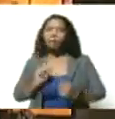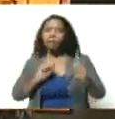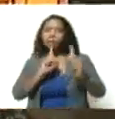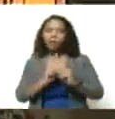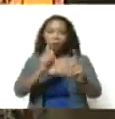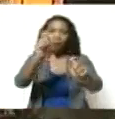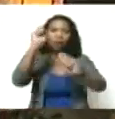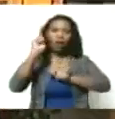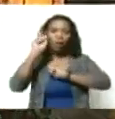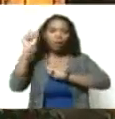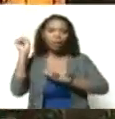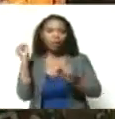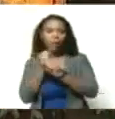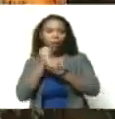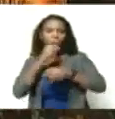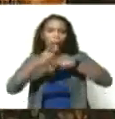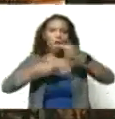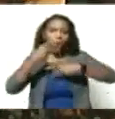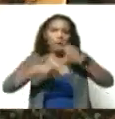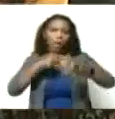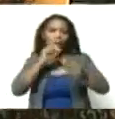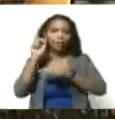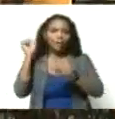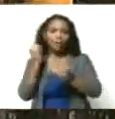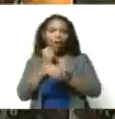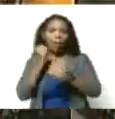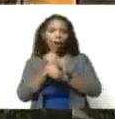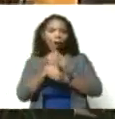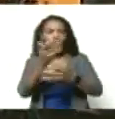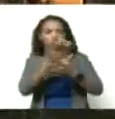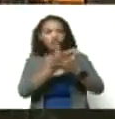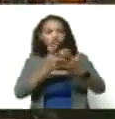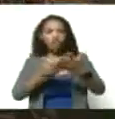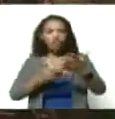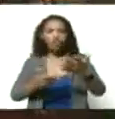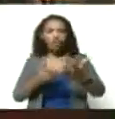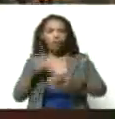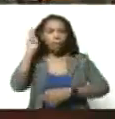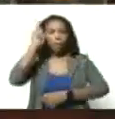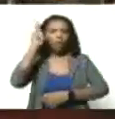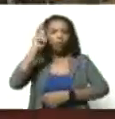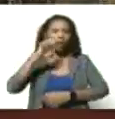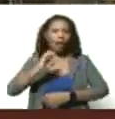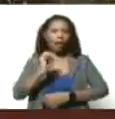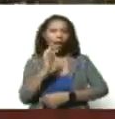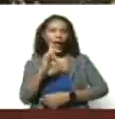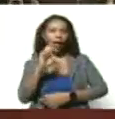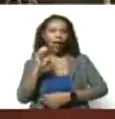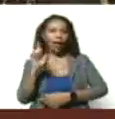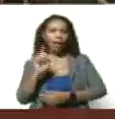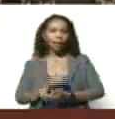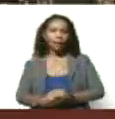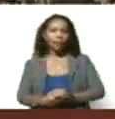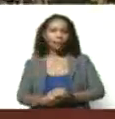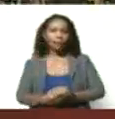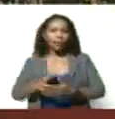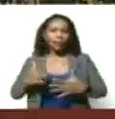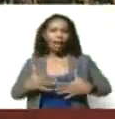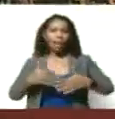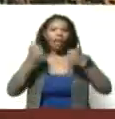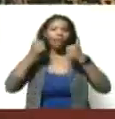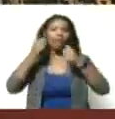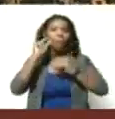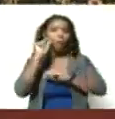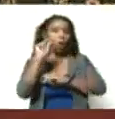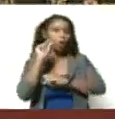esa obra política, esa obra literaria del profesor Earle Herrera, rescatando un